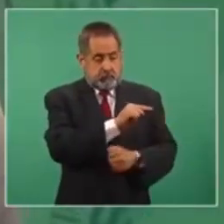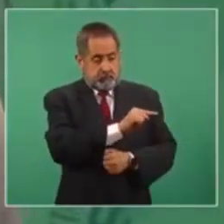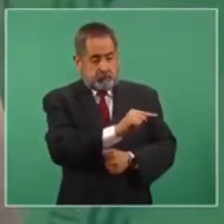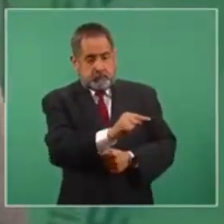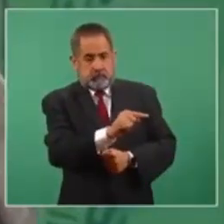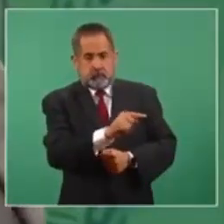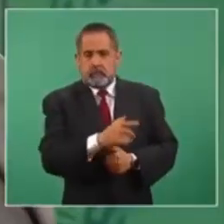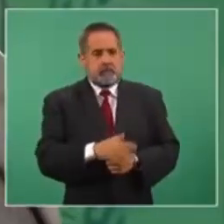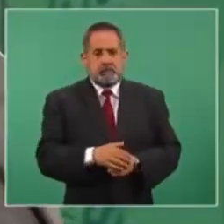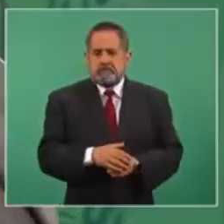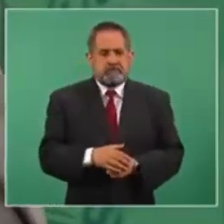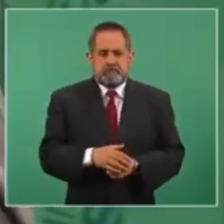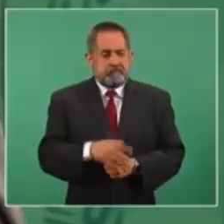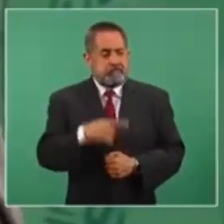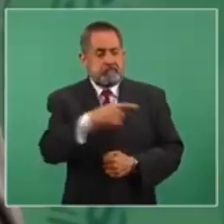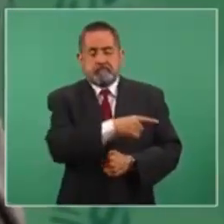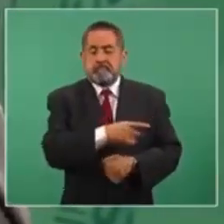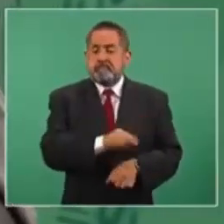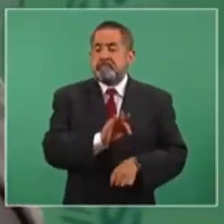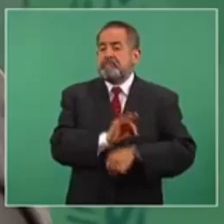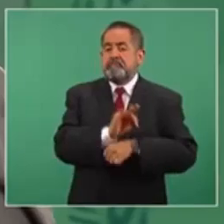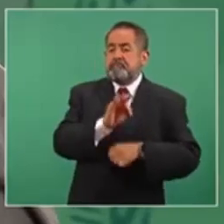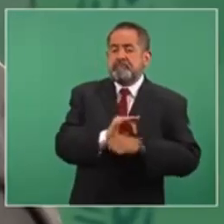solo se orientan a defender